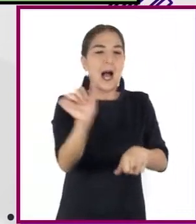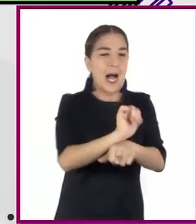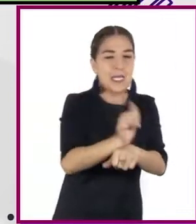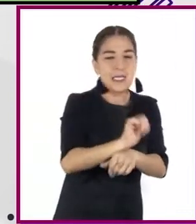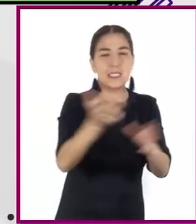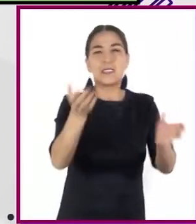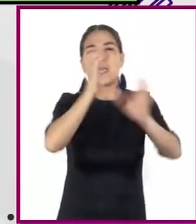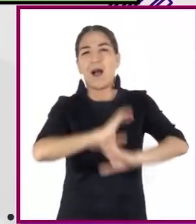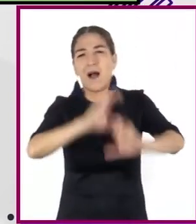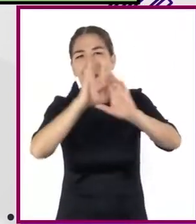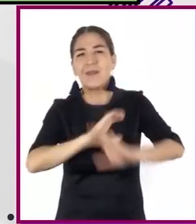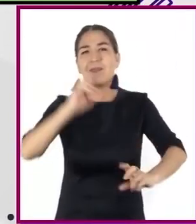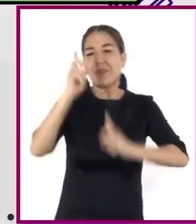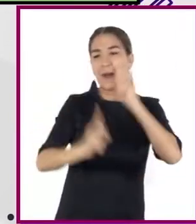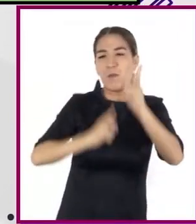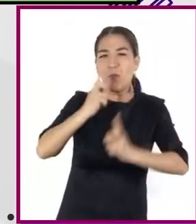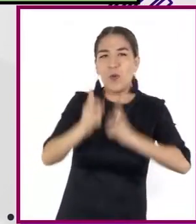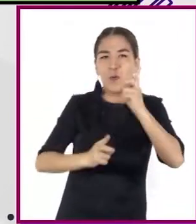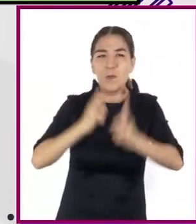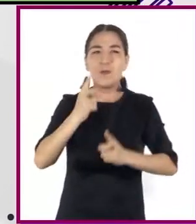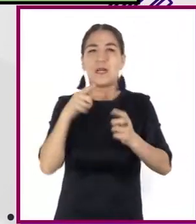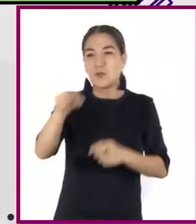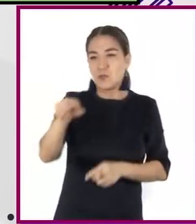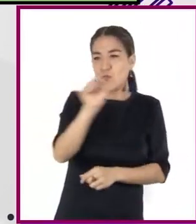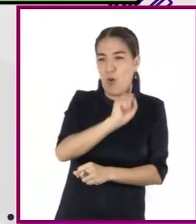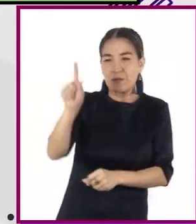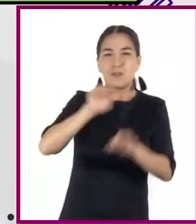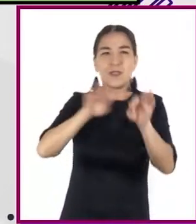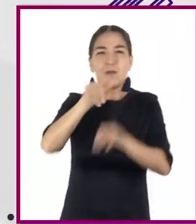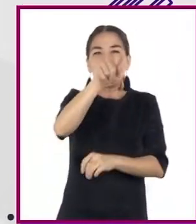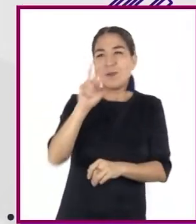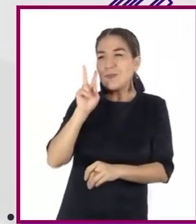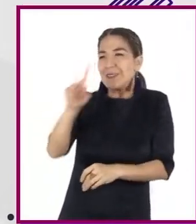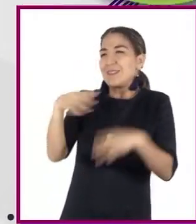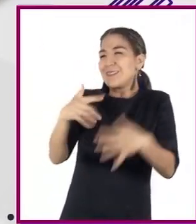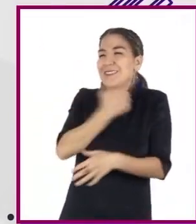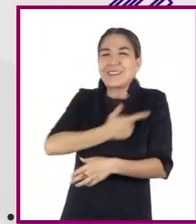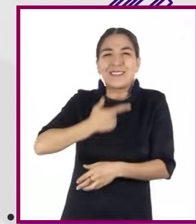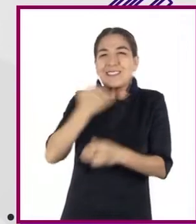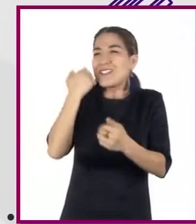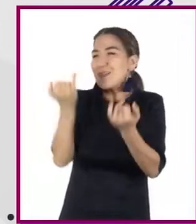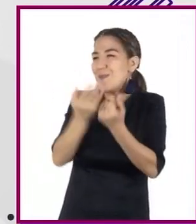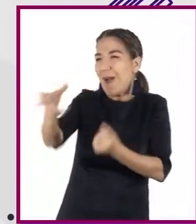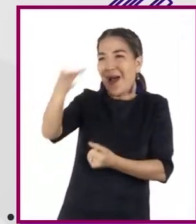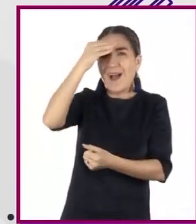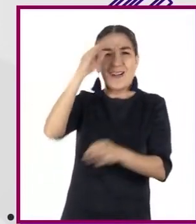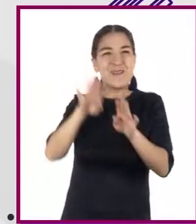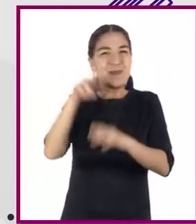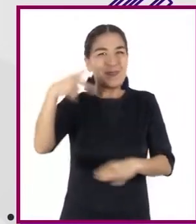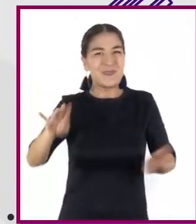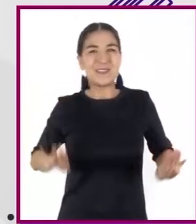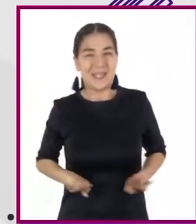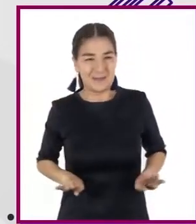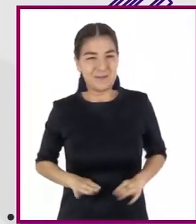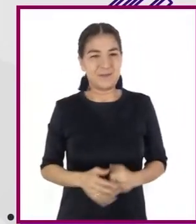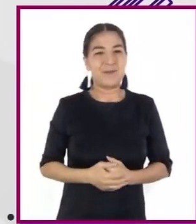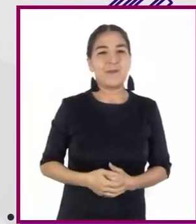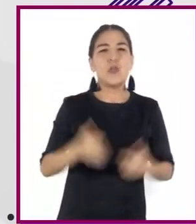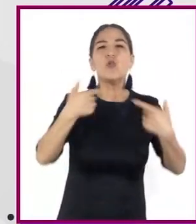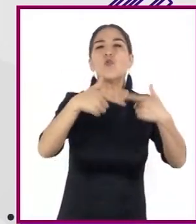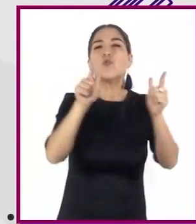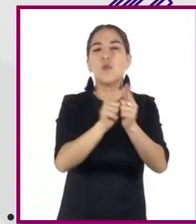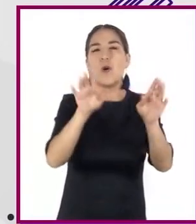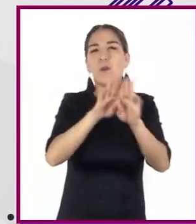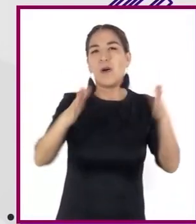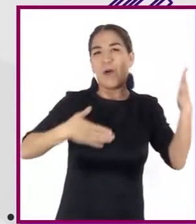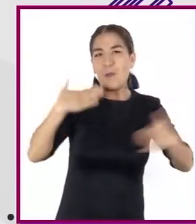cantante, un deportista, un profesionista, entre otros. Grupos de convivencia. Pueden ser tu